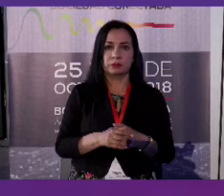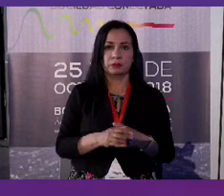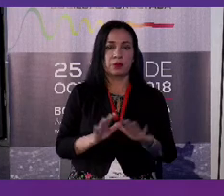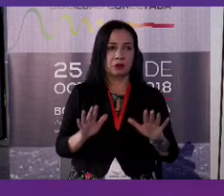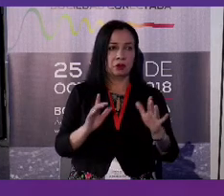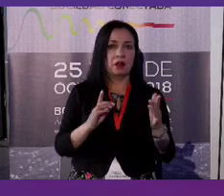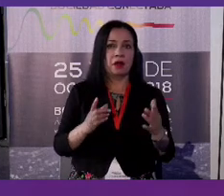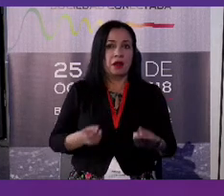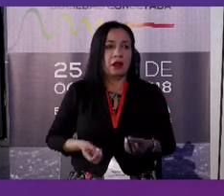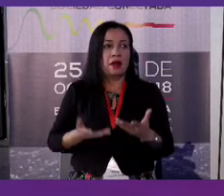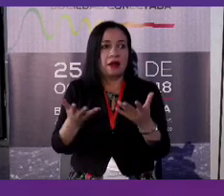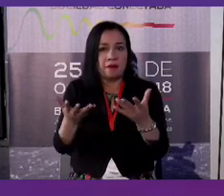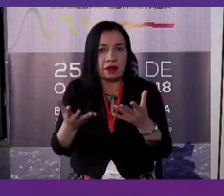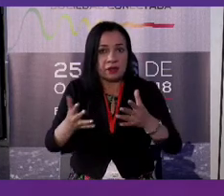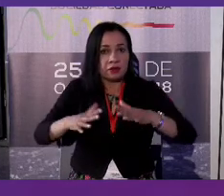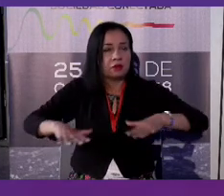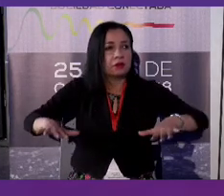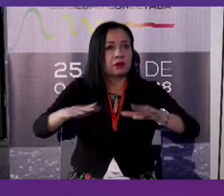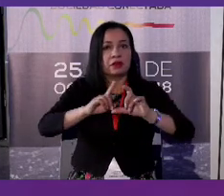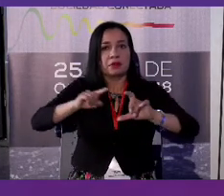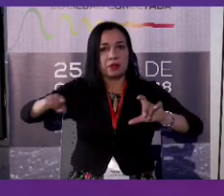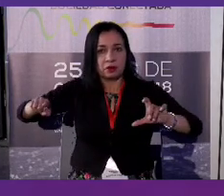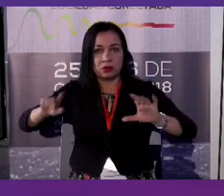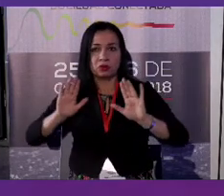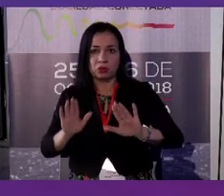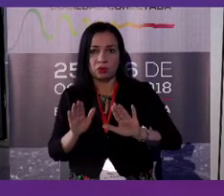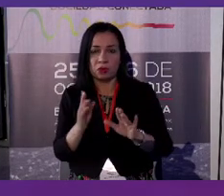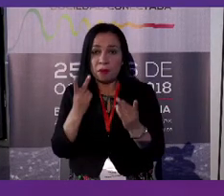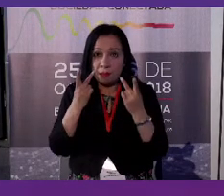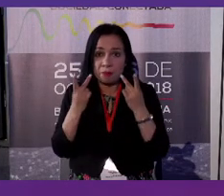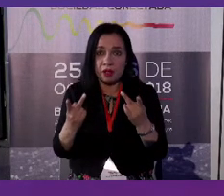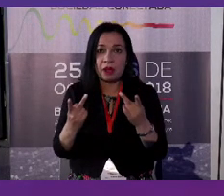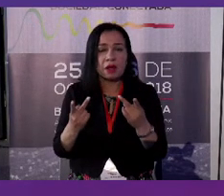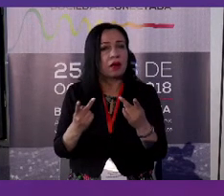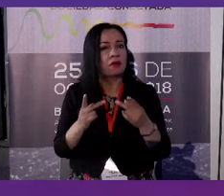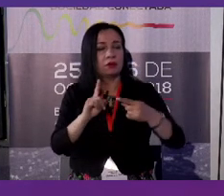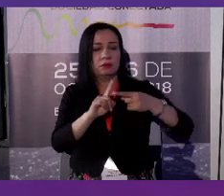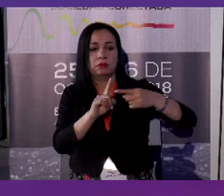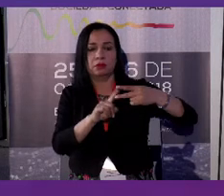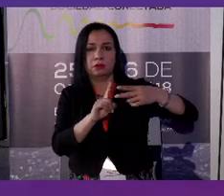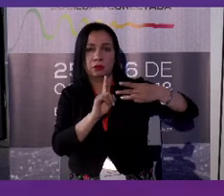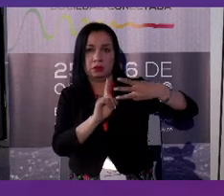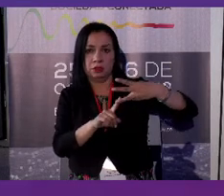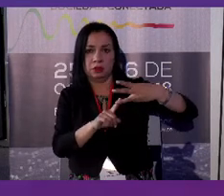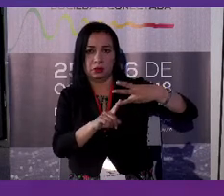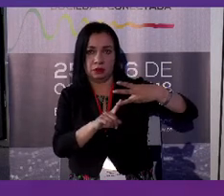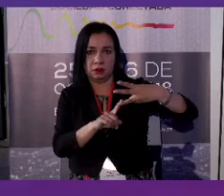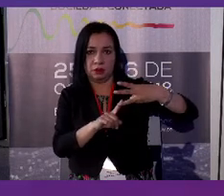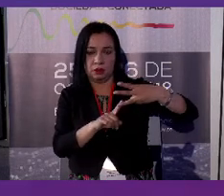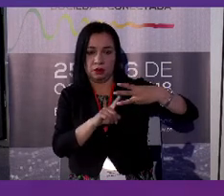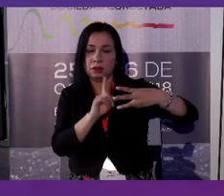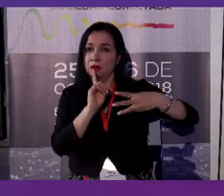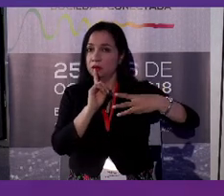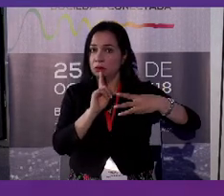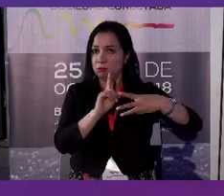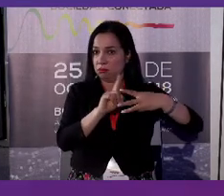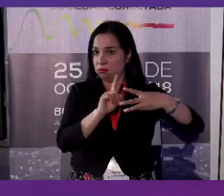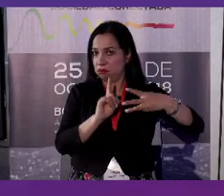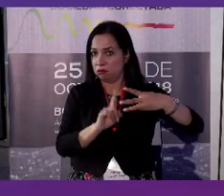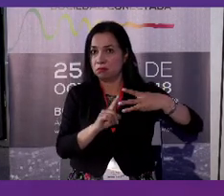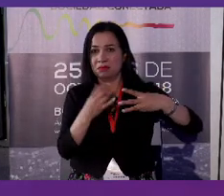las tendencias que nosotros vemos, esto ocurrirá en 3 olas. 2 olas que ya están ocurriendo,